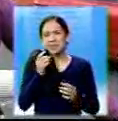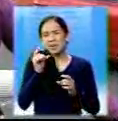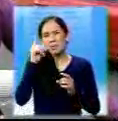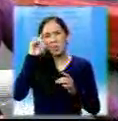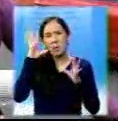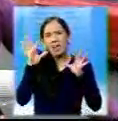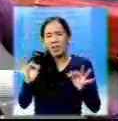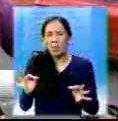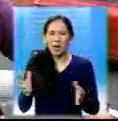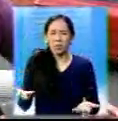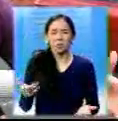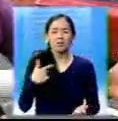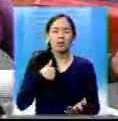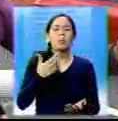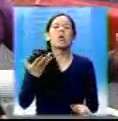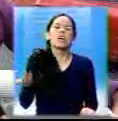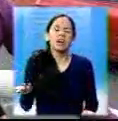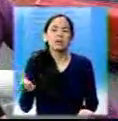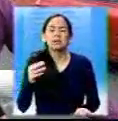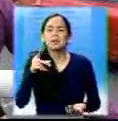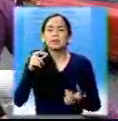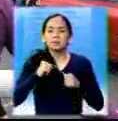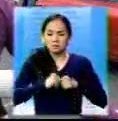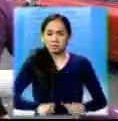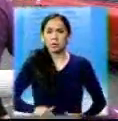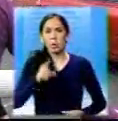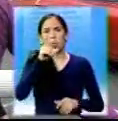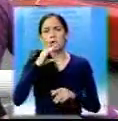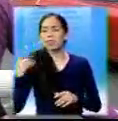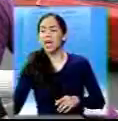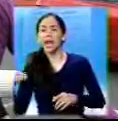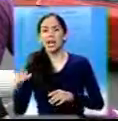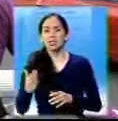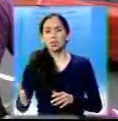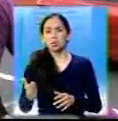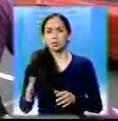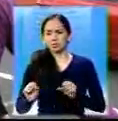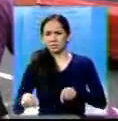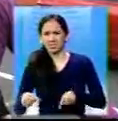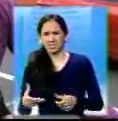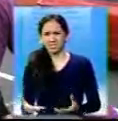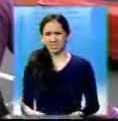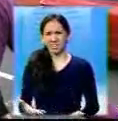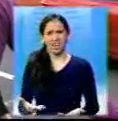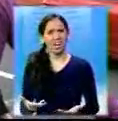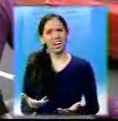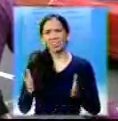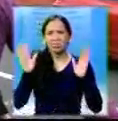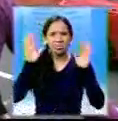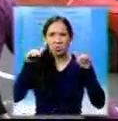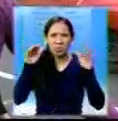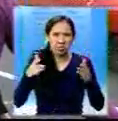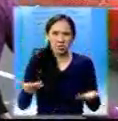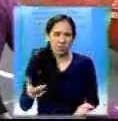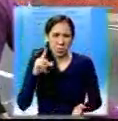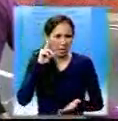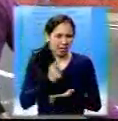me perjudica es andar solo por el lado derecho, ¿verdad? Que me parece algo tonto, ¿verdad? La verdad que